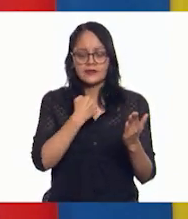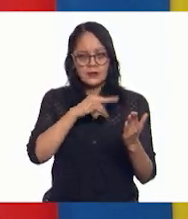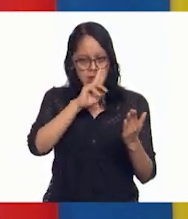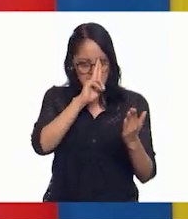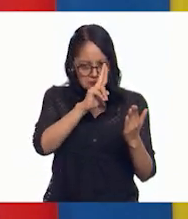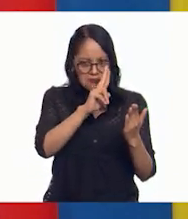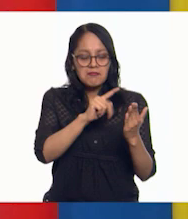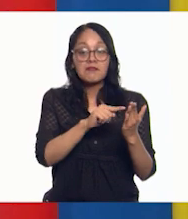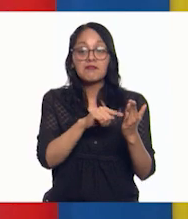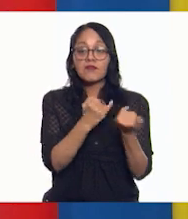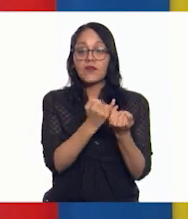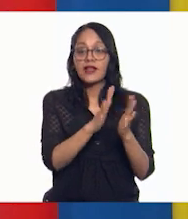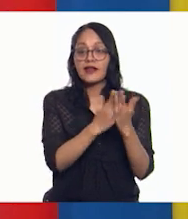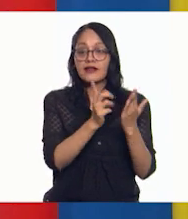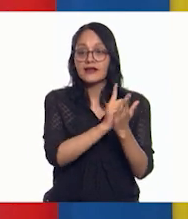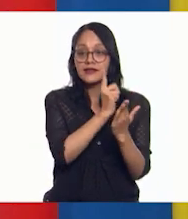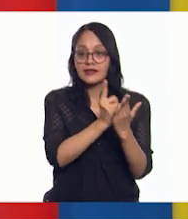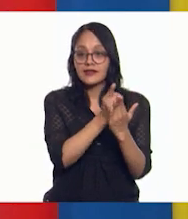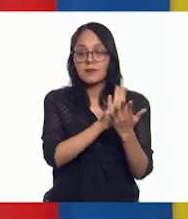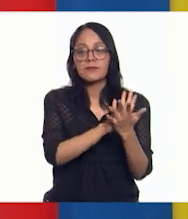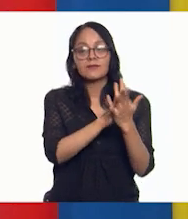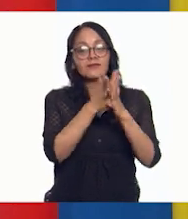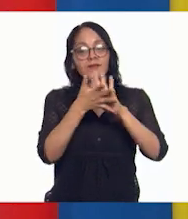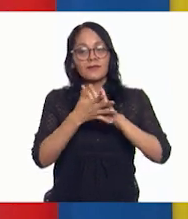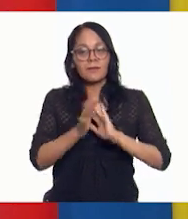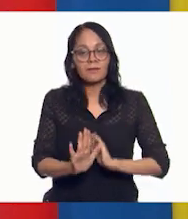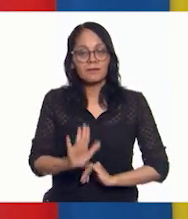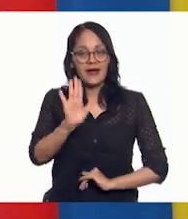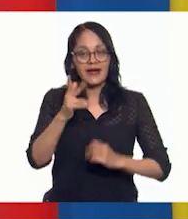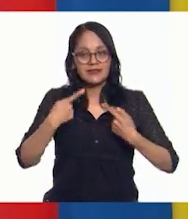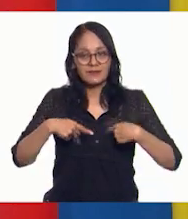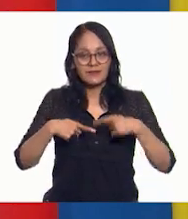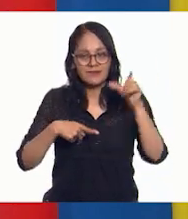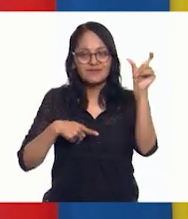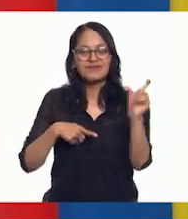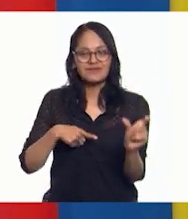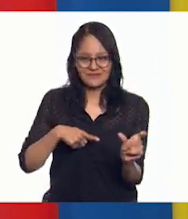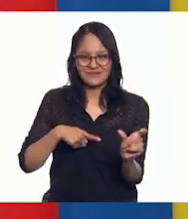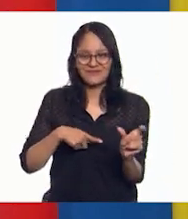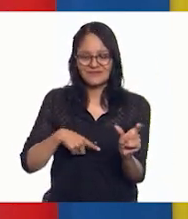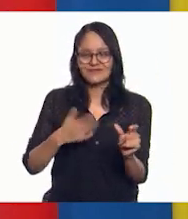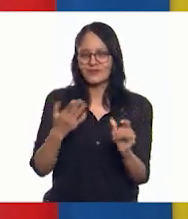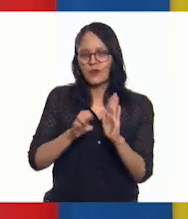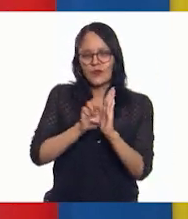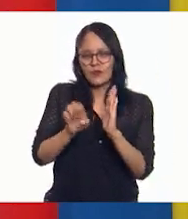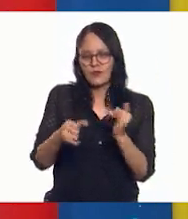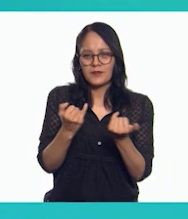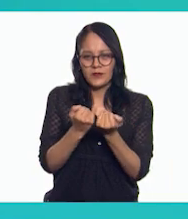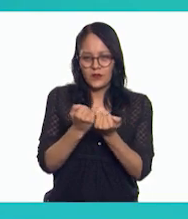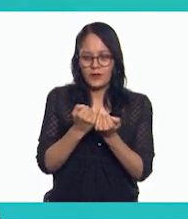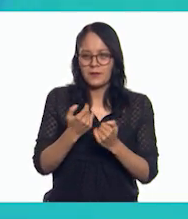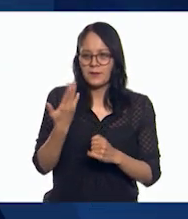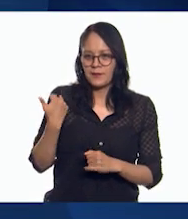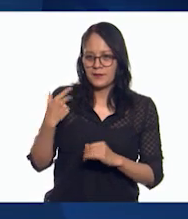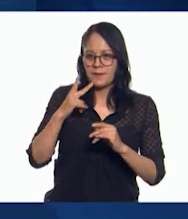de este modo el diccionario termina convertido en una especie de personaje, como lo podemos ver, por ejemplo, en los versos iniciales.